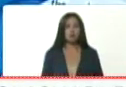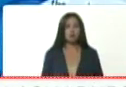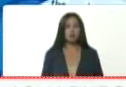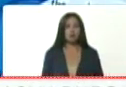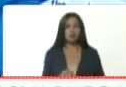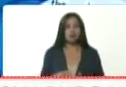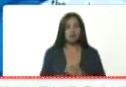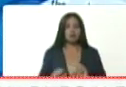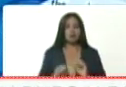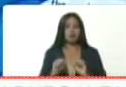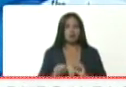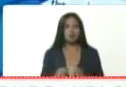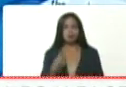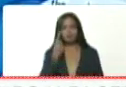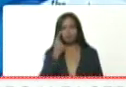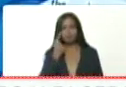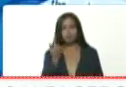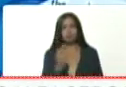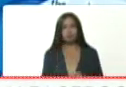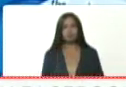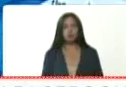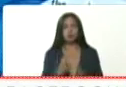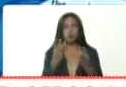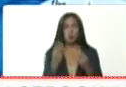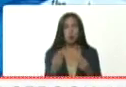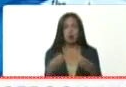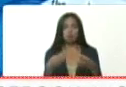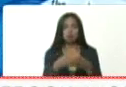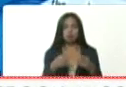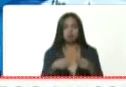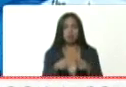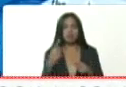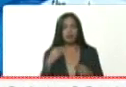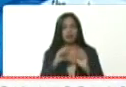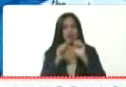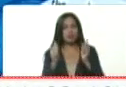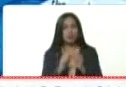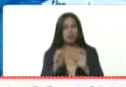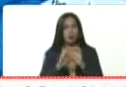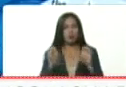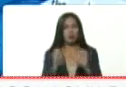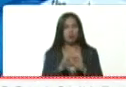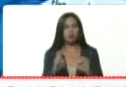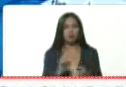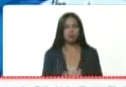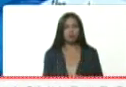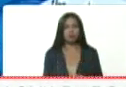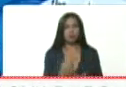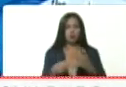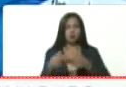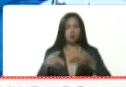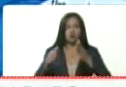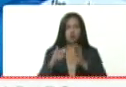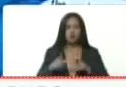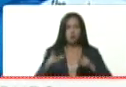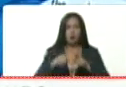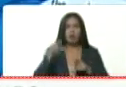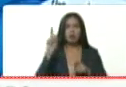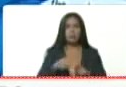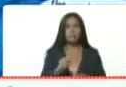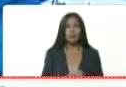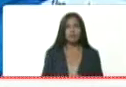avanzando piense cuantos componentes para tener un sistema educativo construir las instalaciones